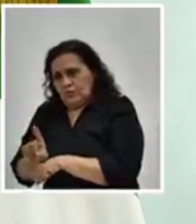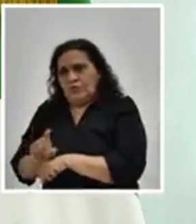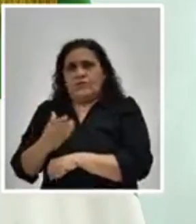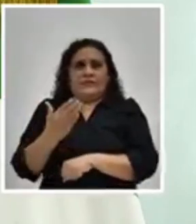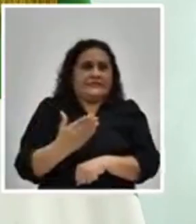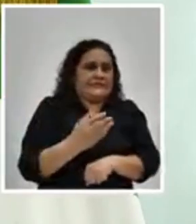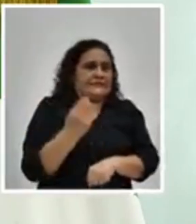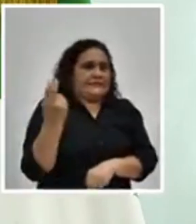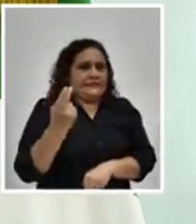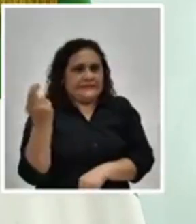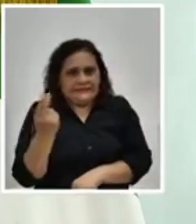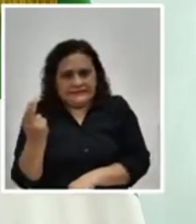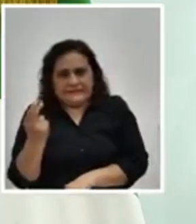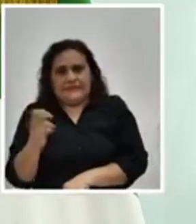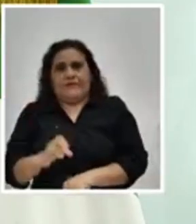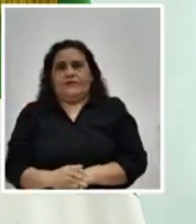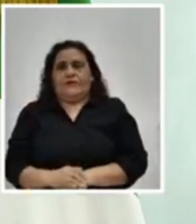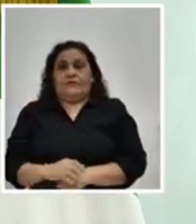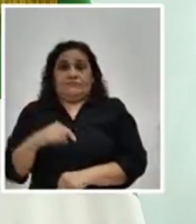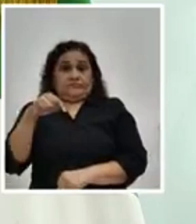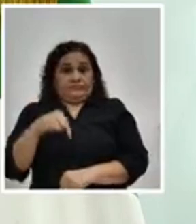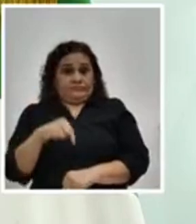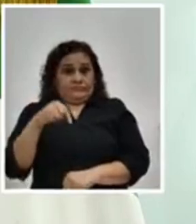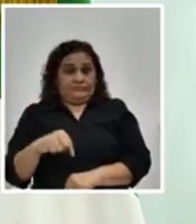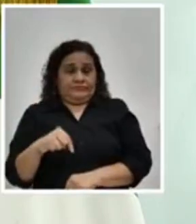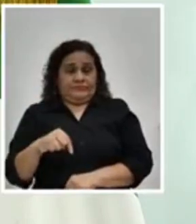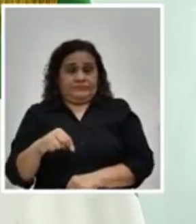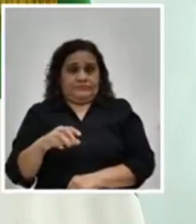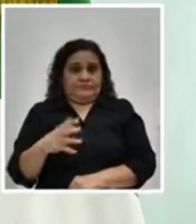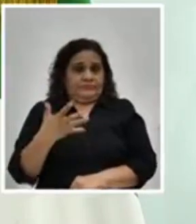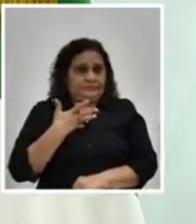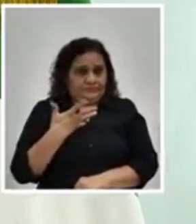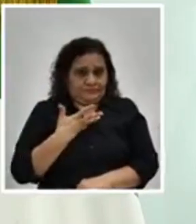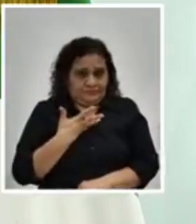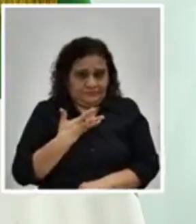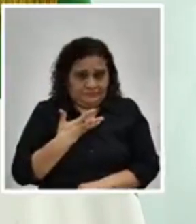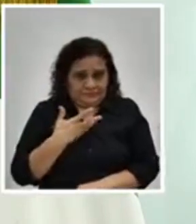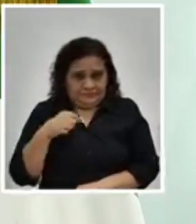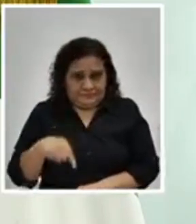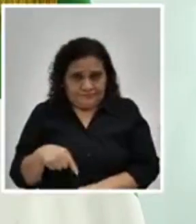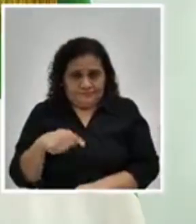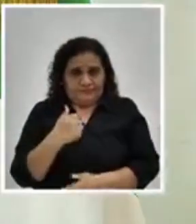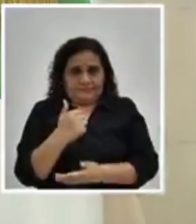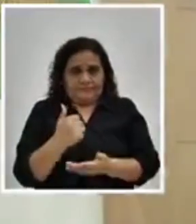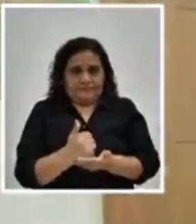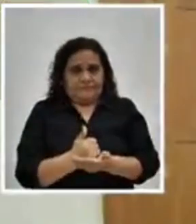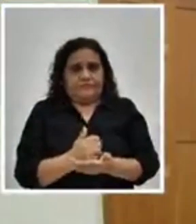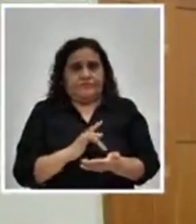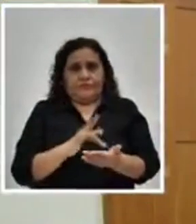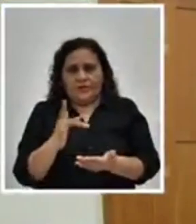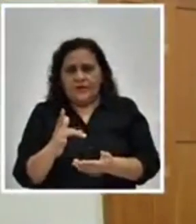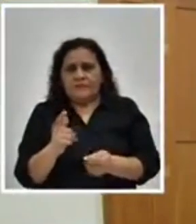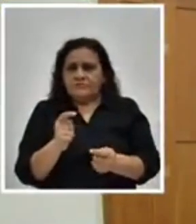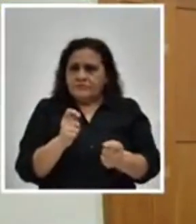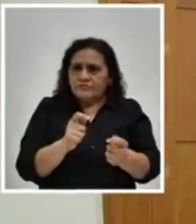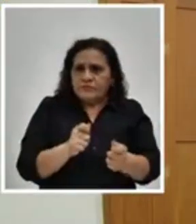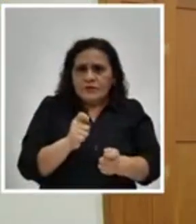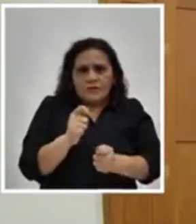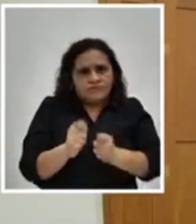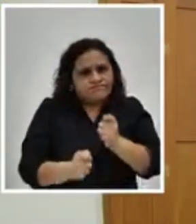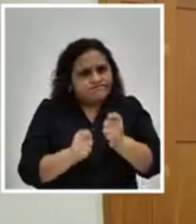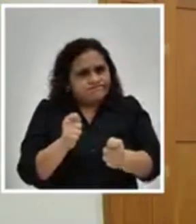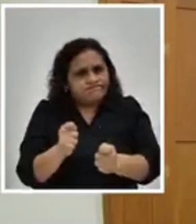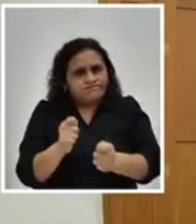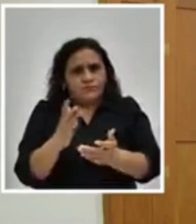la demanda que hoy la ciudadanía nos exige. Gracias a las gestiones realizadas a esta